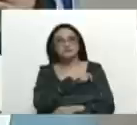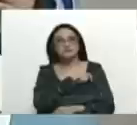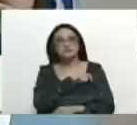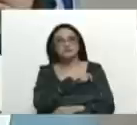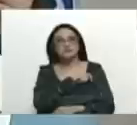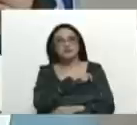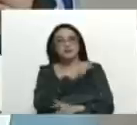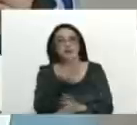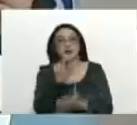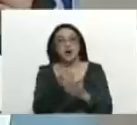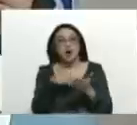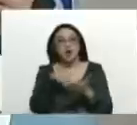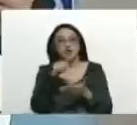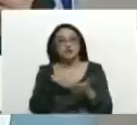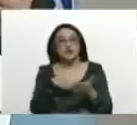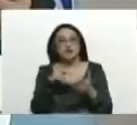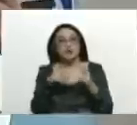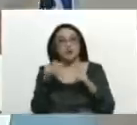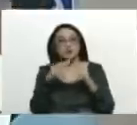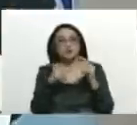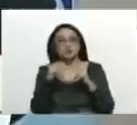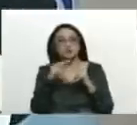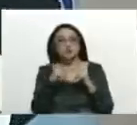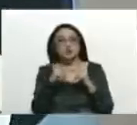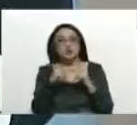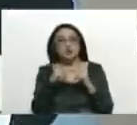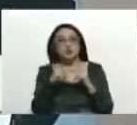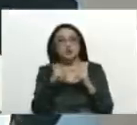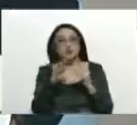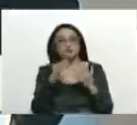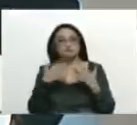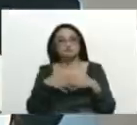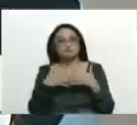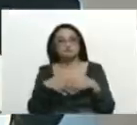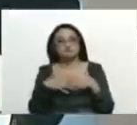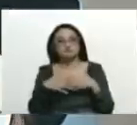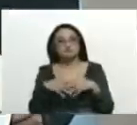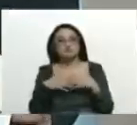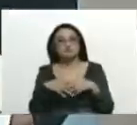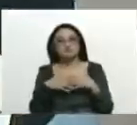para obtener un contrato de construcción de una planta eléctrica